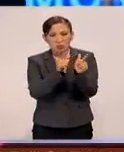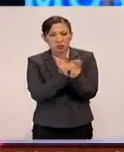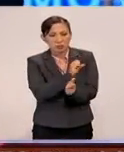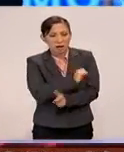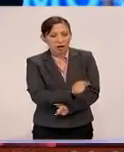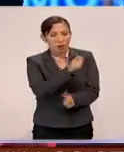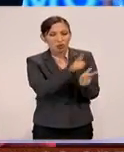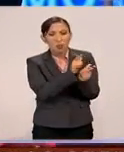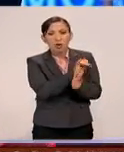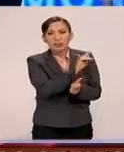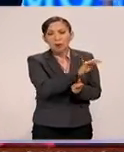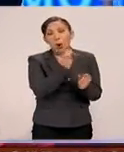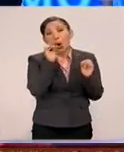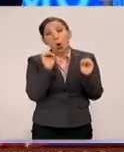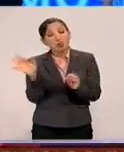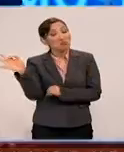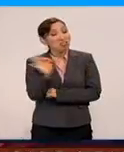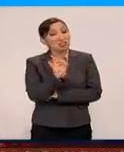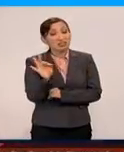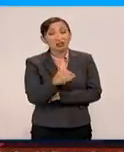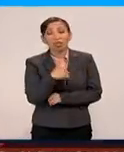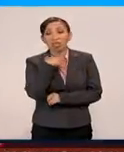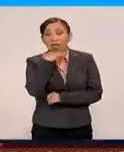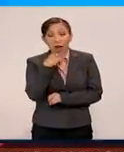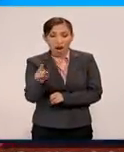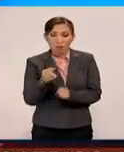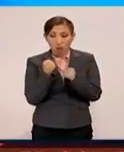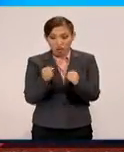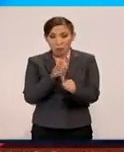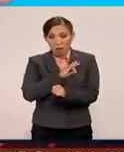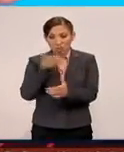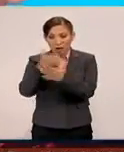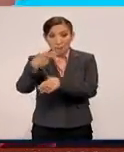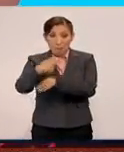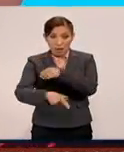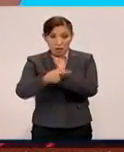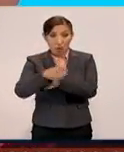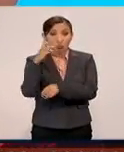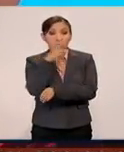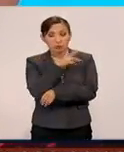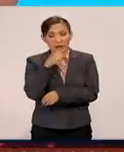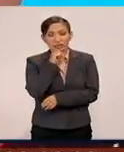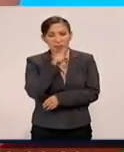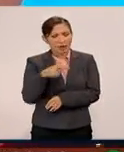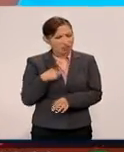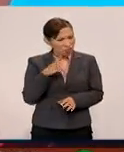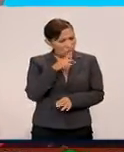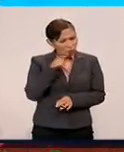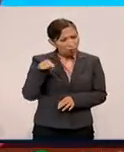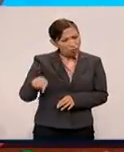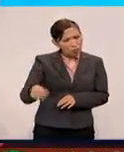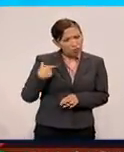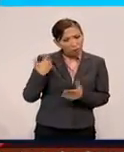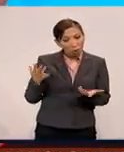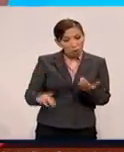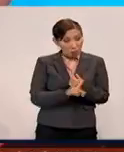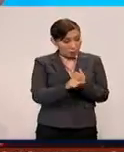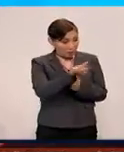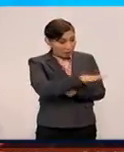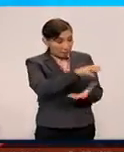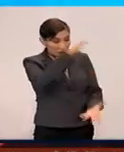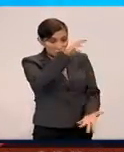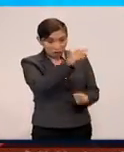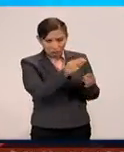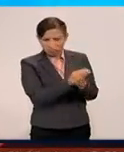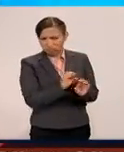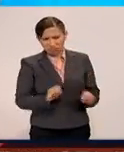terroristas como el Estado Islámico, o de lo contrario retomará fuerza y podría estar en riesgo el país. También descartó que Rusia esté en conflicto con la mayor parte